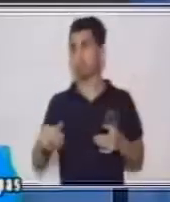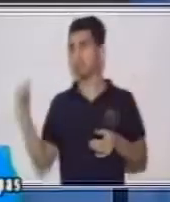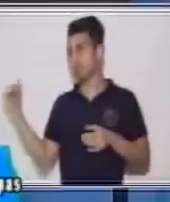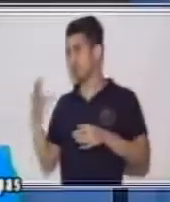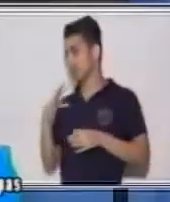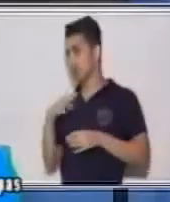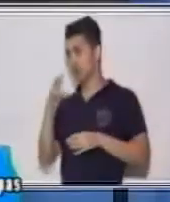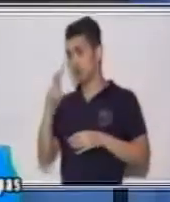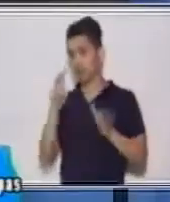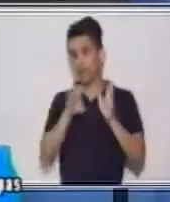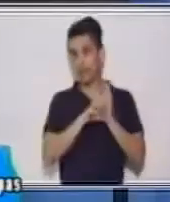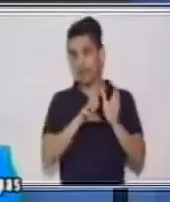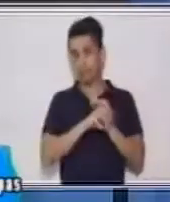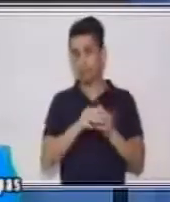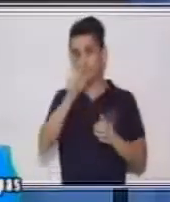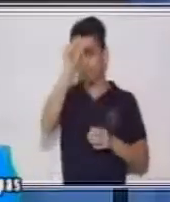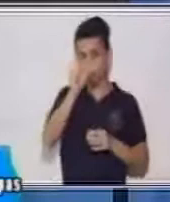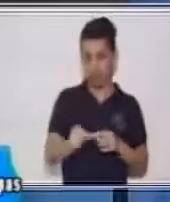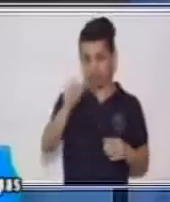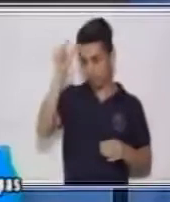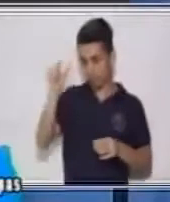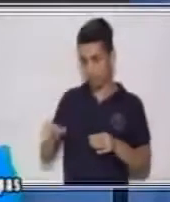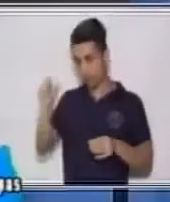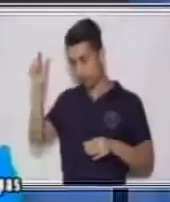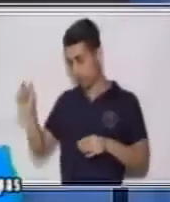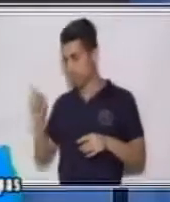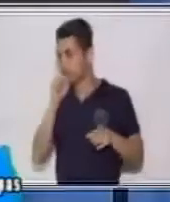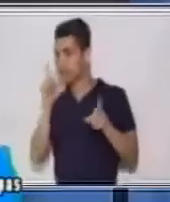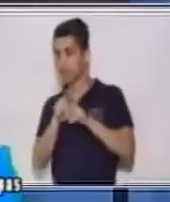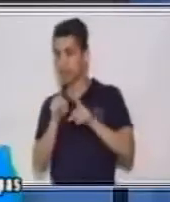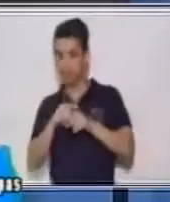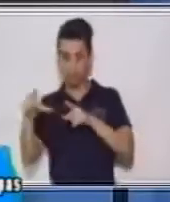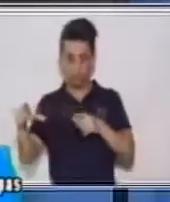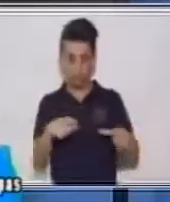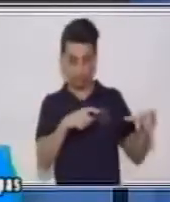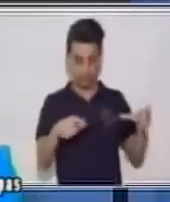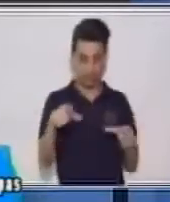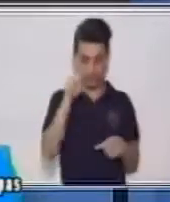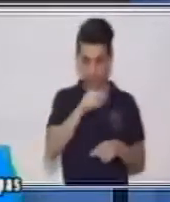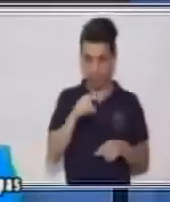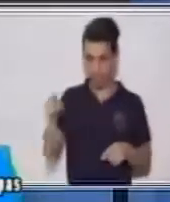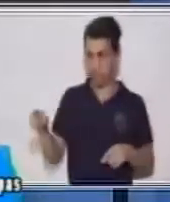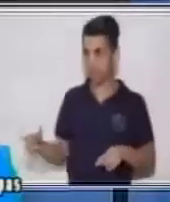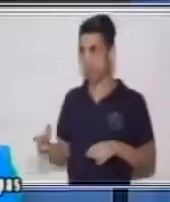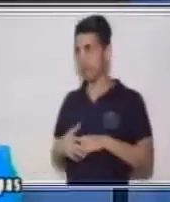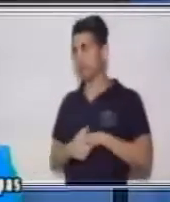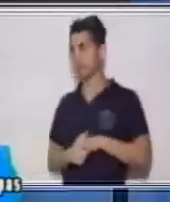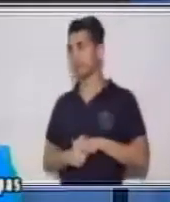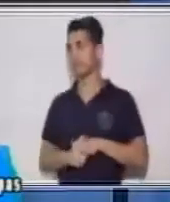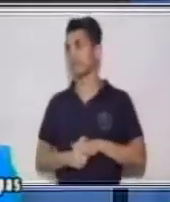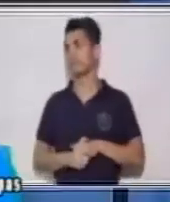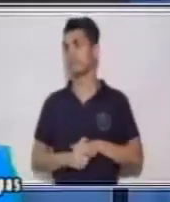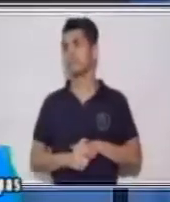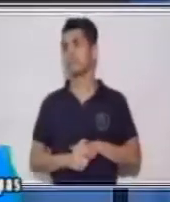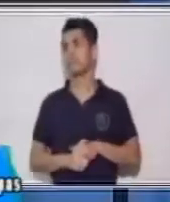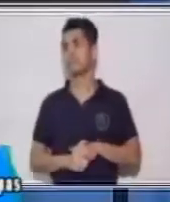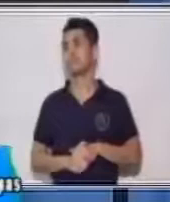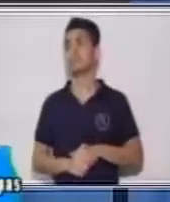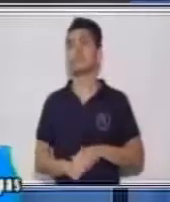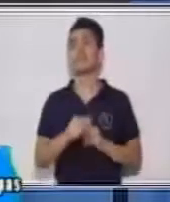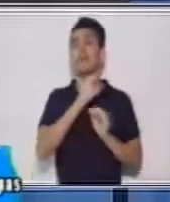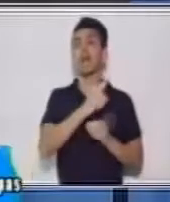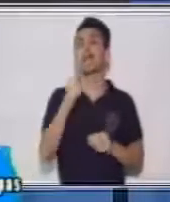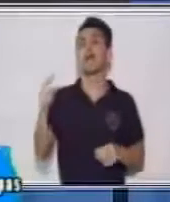de gráficos, en barras y de pastel, o circular como nosotros le llamamos. Y cada